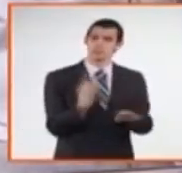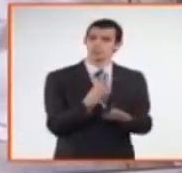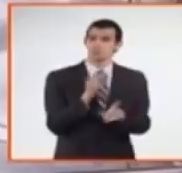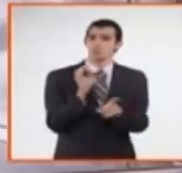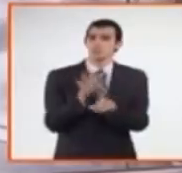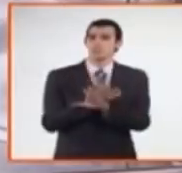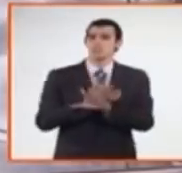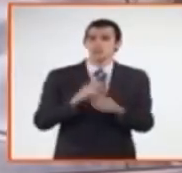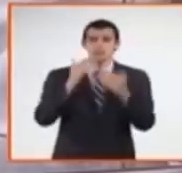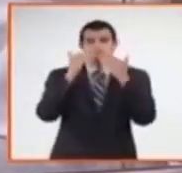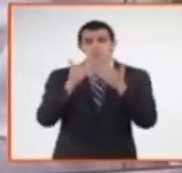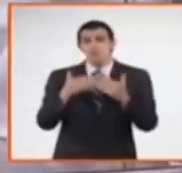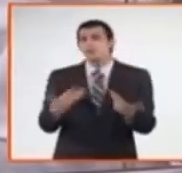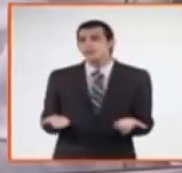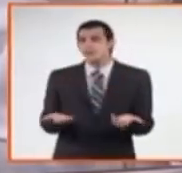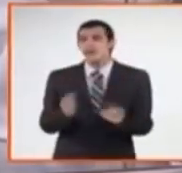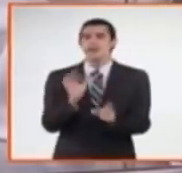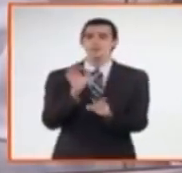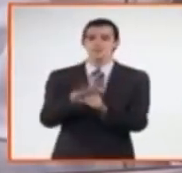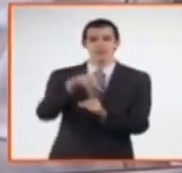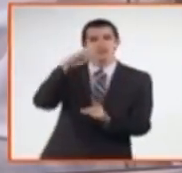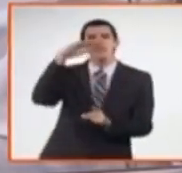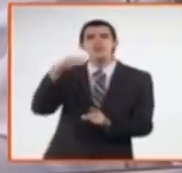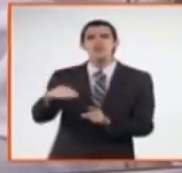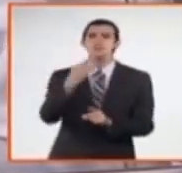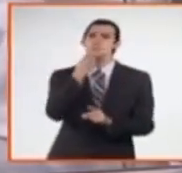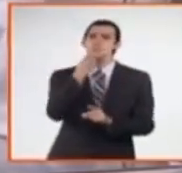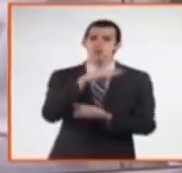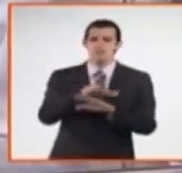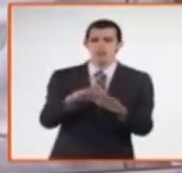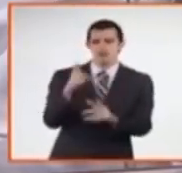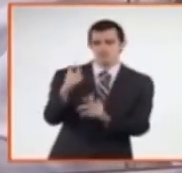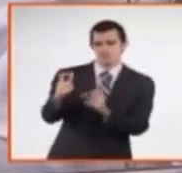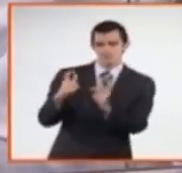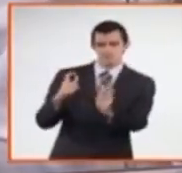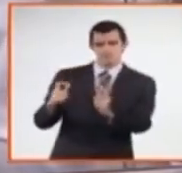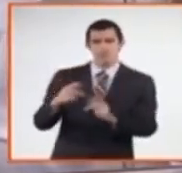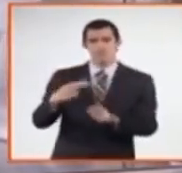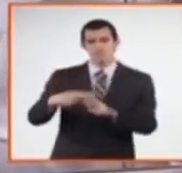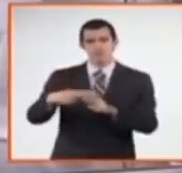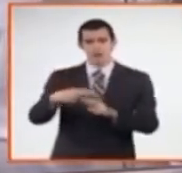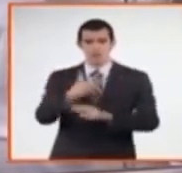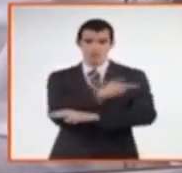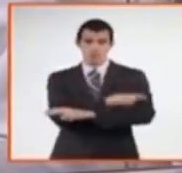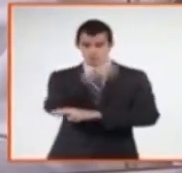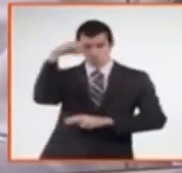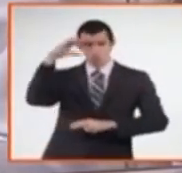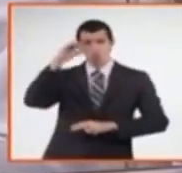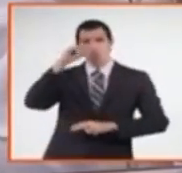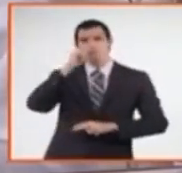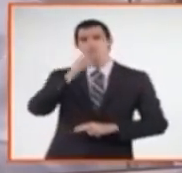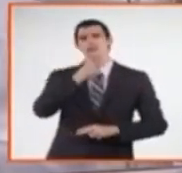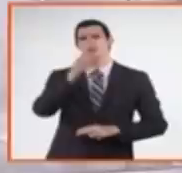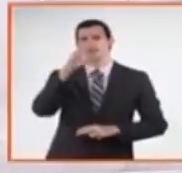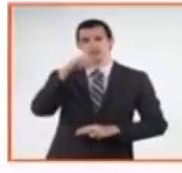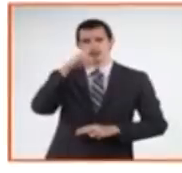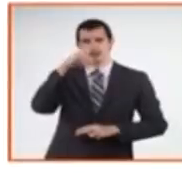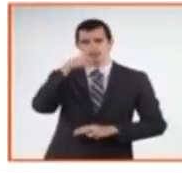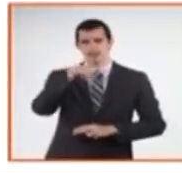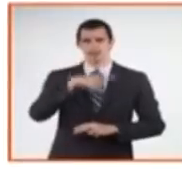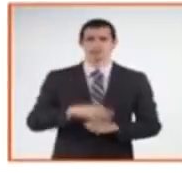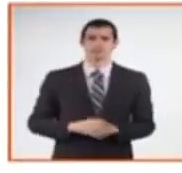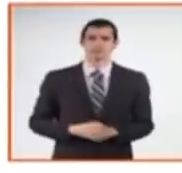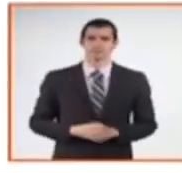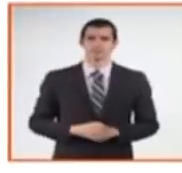ensayo sobre la pediatría estamos hablando que aplicamos las dos primeras dosis de soberana 02